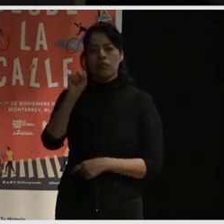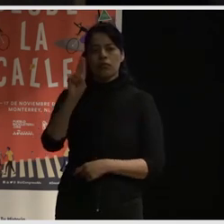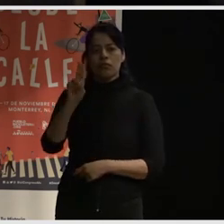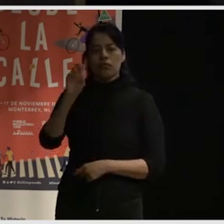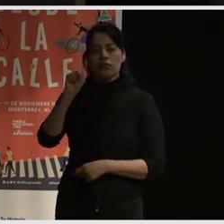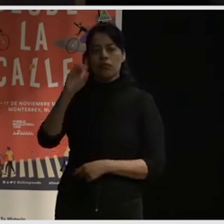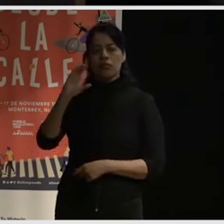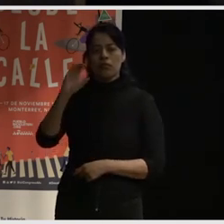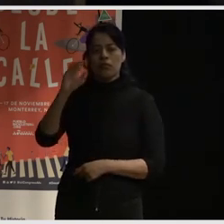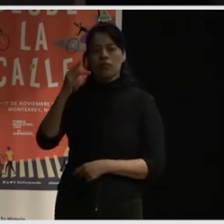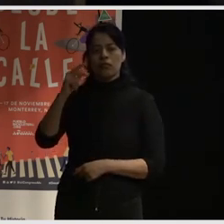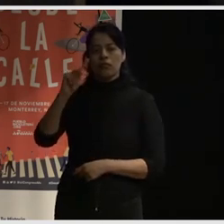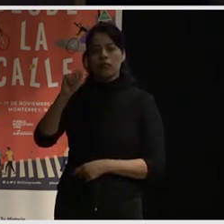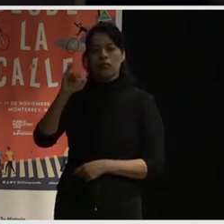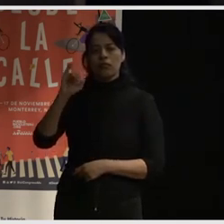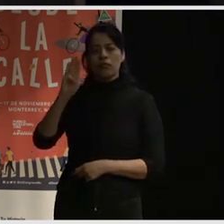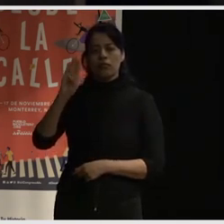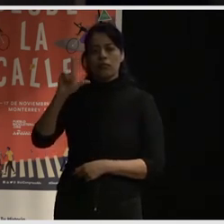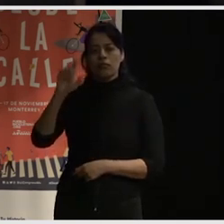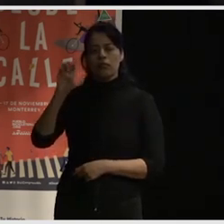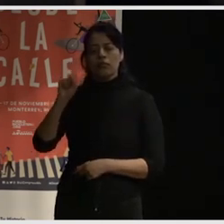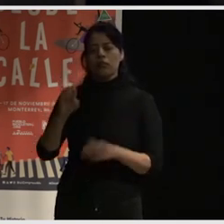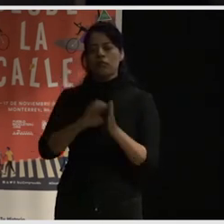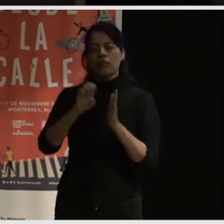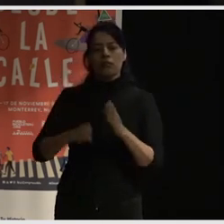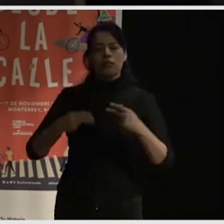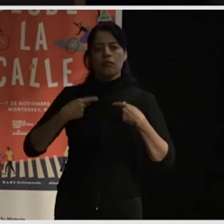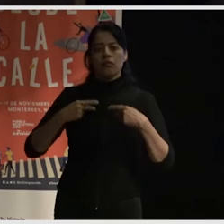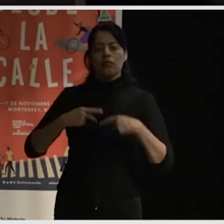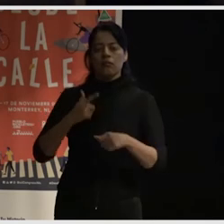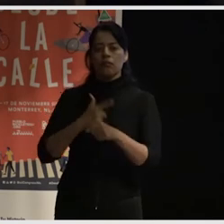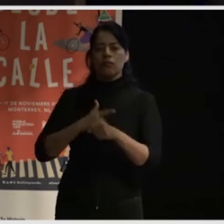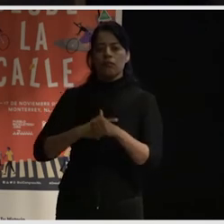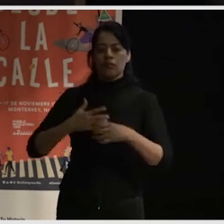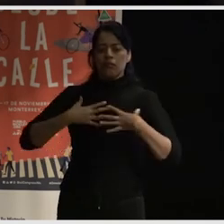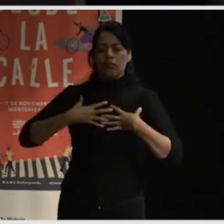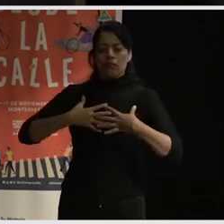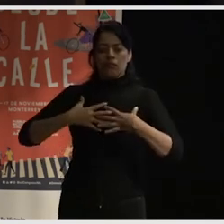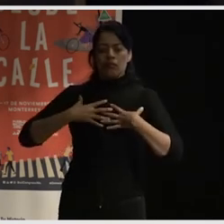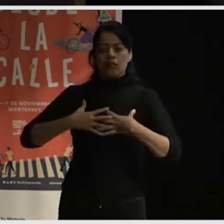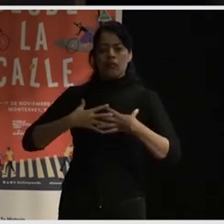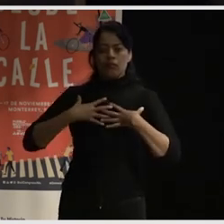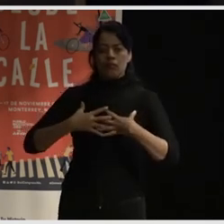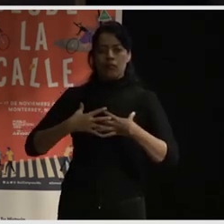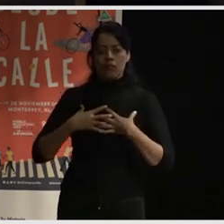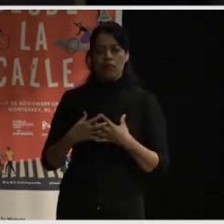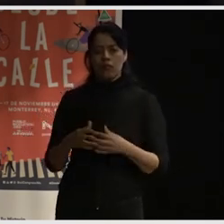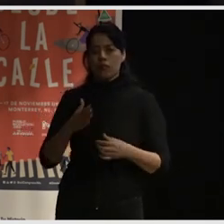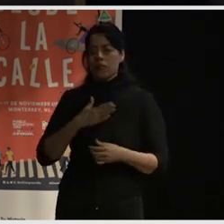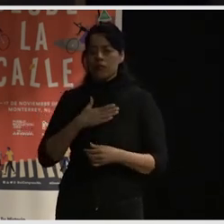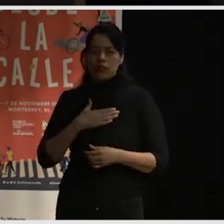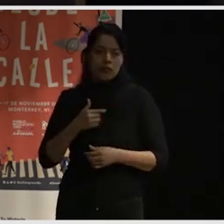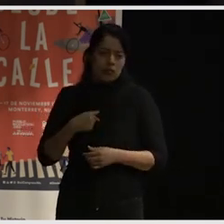y bueno se trata de enfocar para personas que tuvieran asma o algún tipo de complicación respiratoria y en mi caso